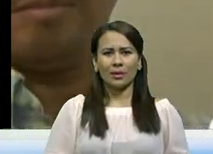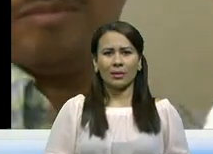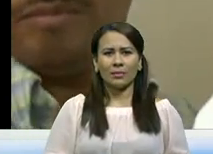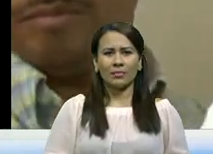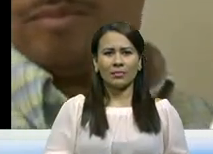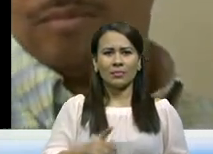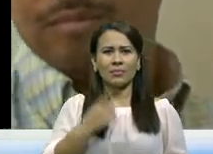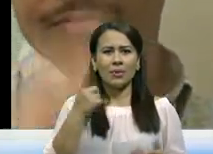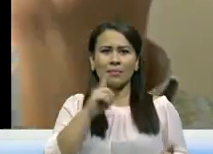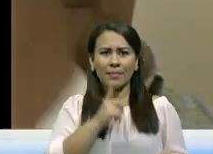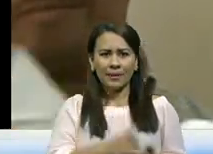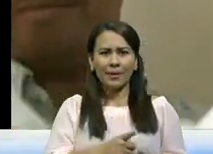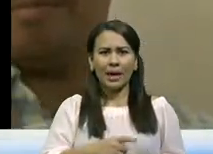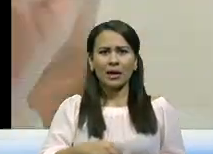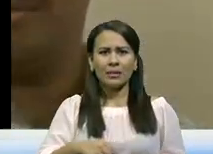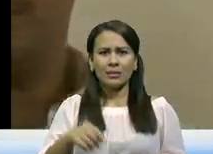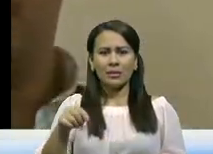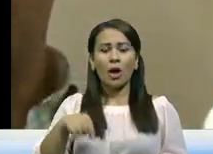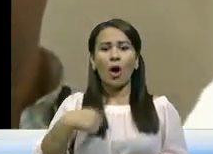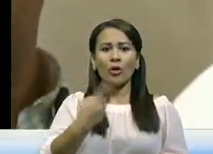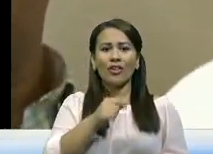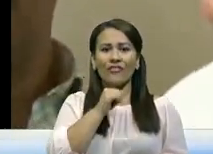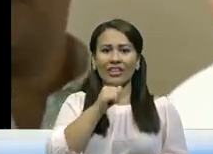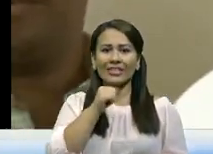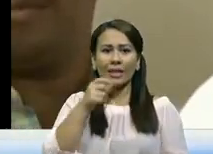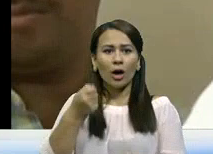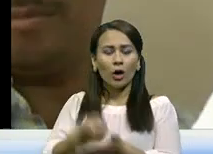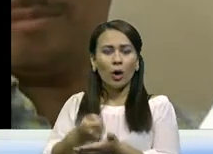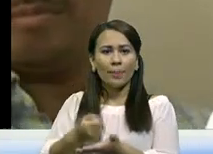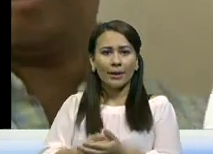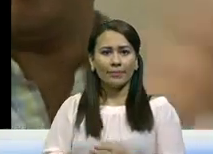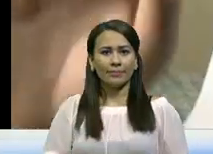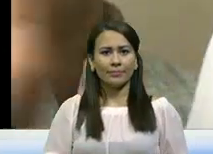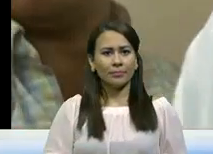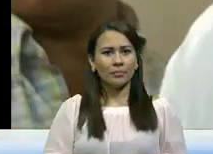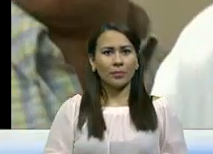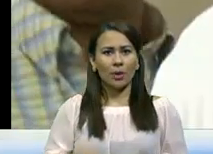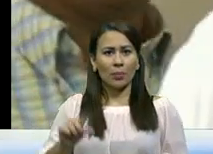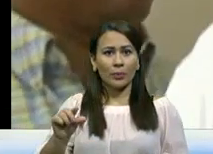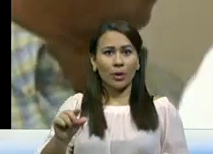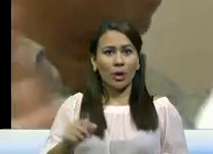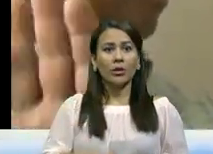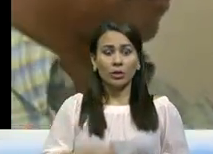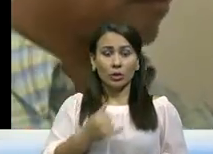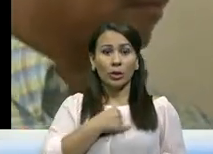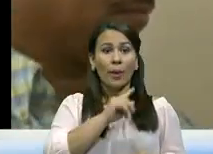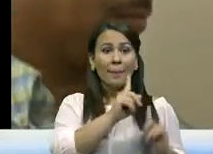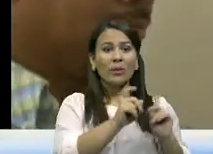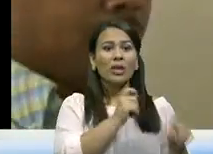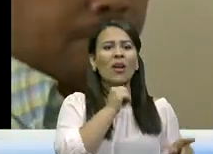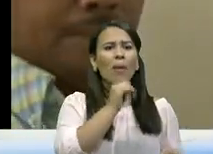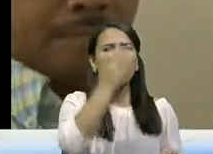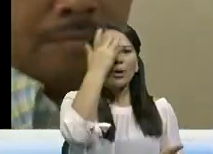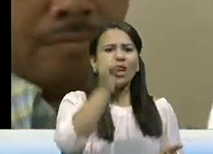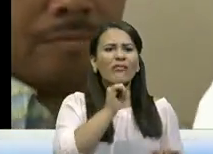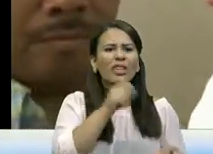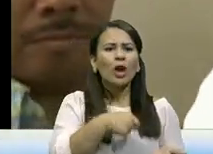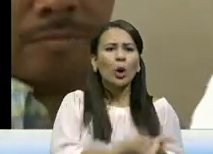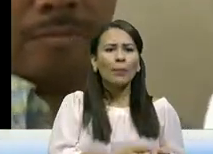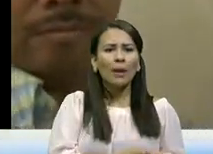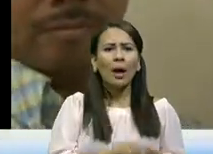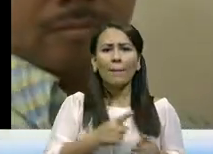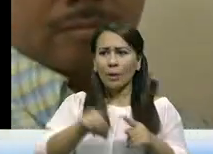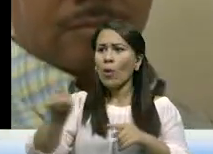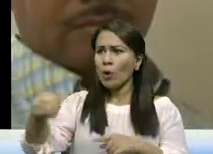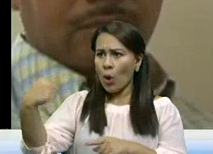antibiótico, que en verdad no tenemos. Ha habido un desfase en la compra, la subasta inversa, que no debe ocurrir. Ya va a ver qué ha pasado. Sin embargo, hay sustitutos